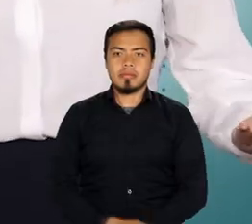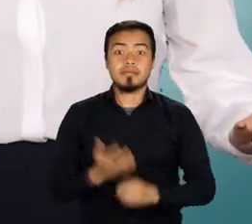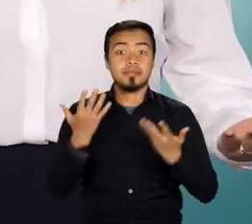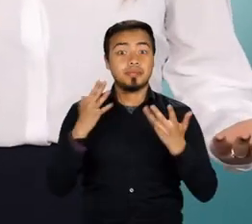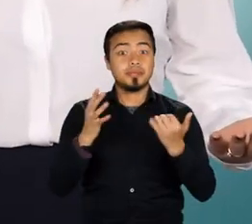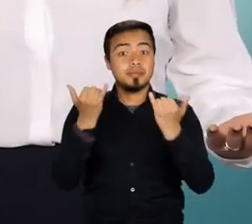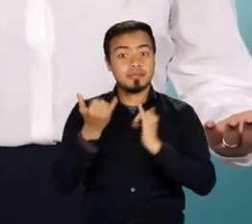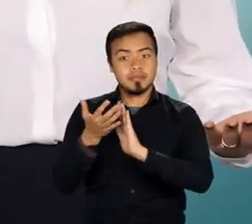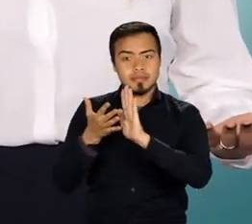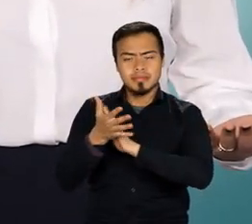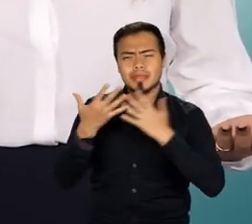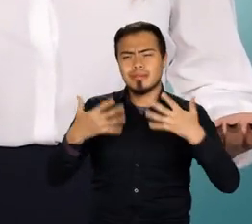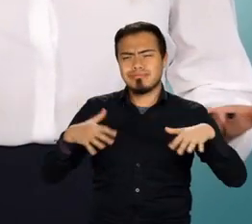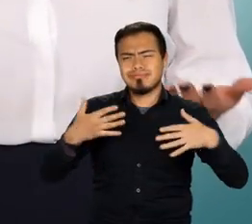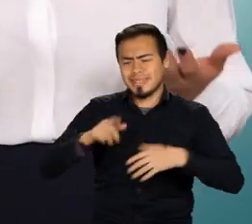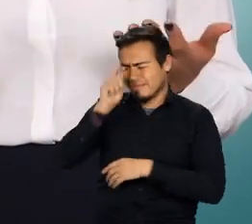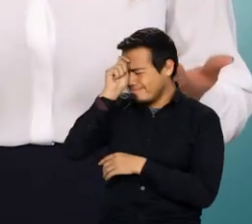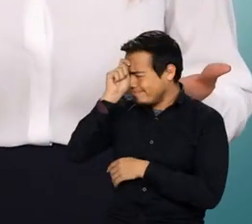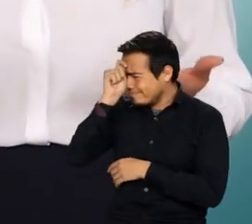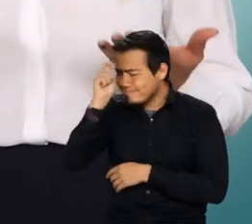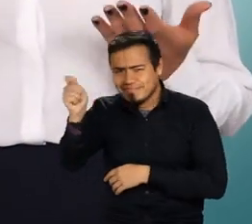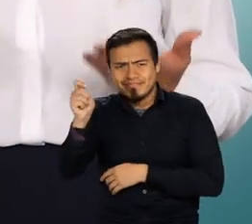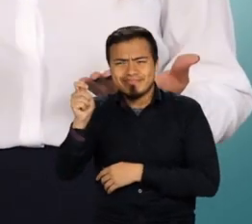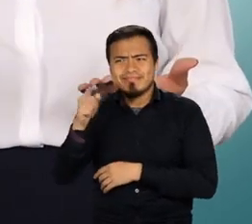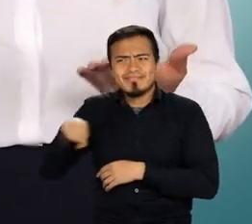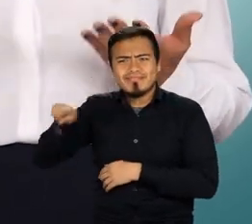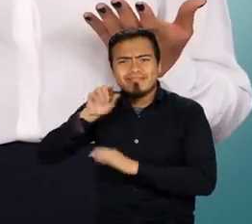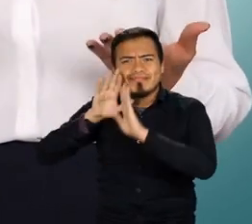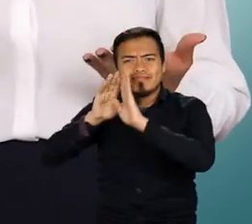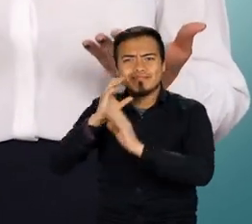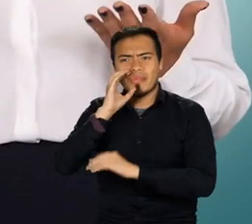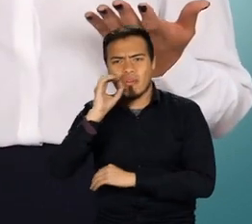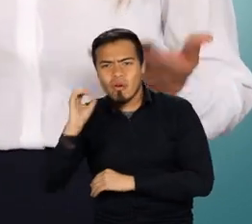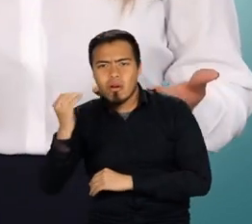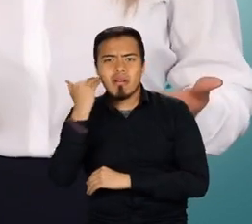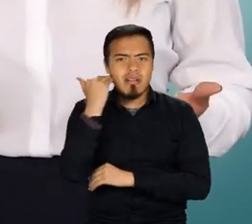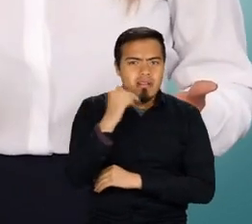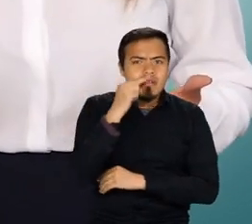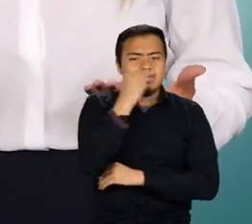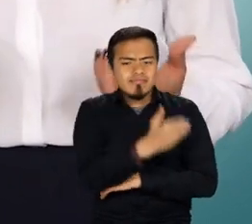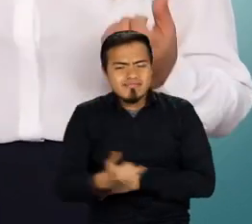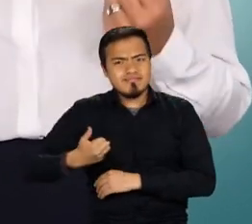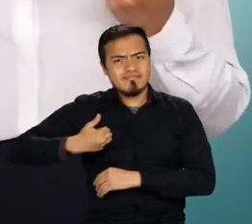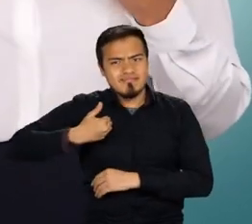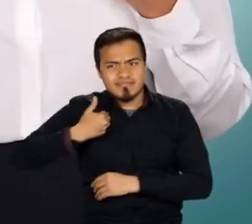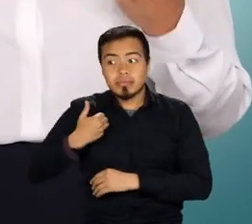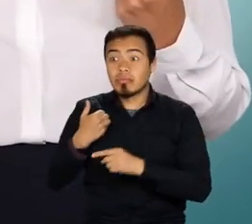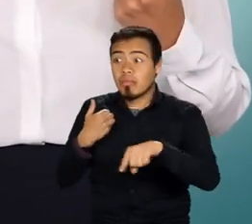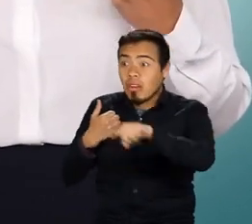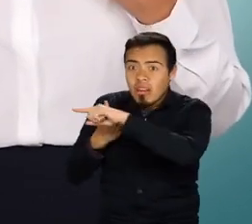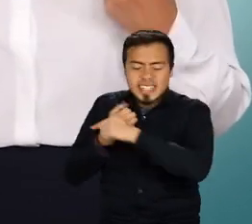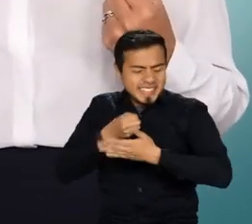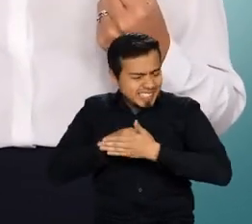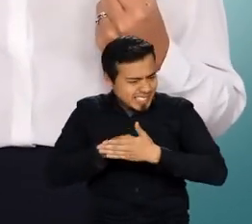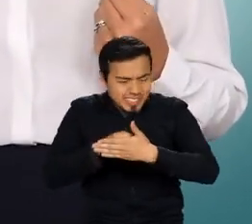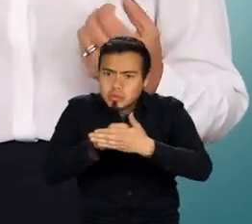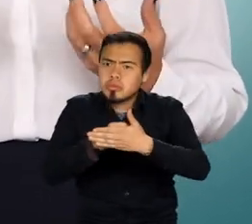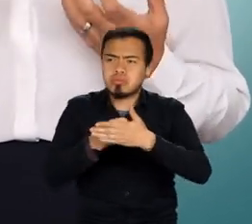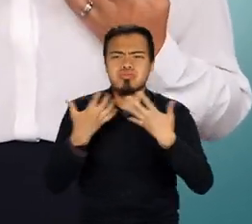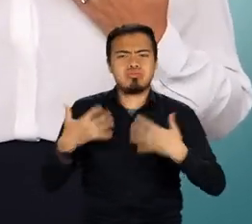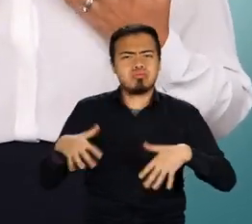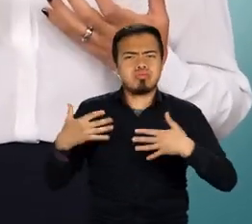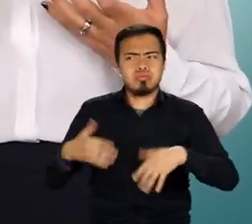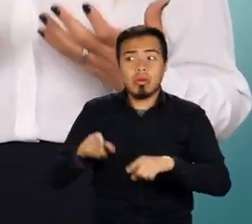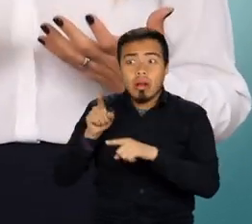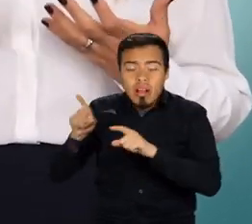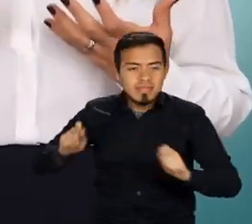Llegó el momento de rendir homenaje a esos hombres, mujeres, adolescentes y niños que de forma valerosa y persistente le